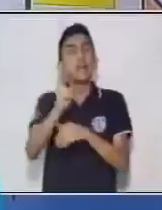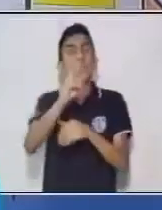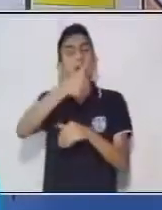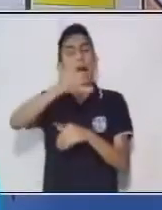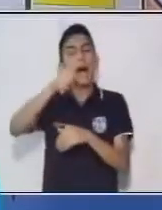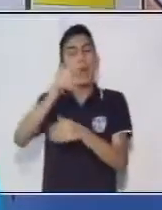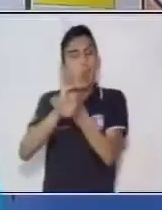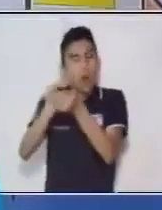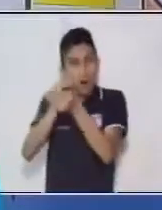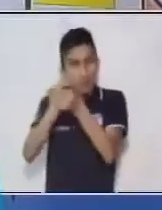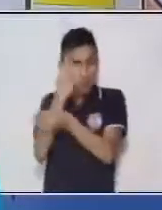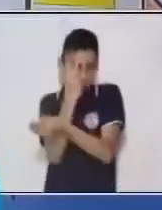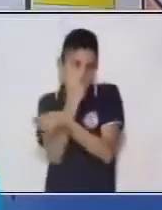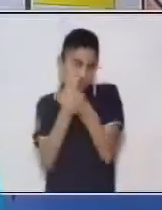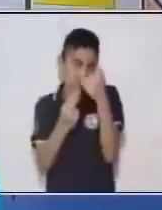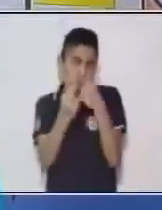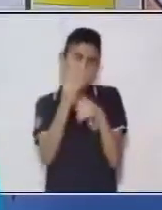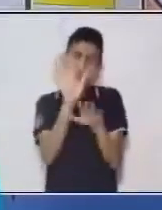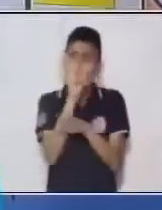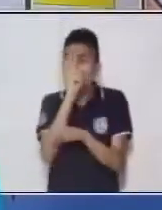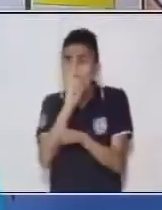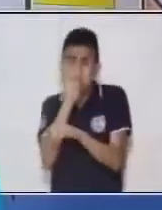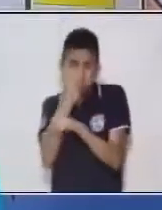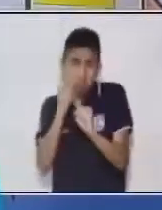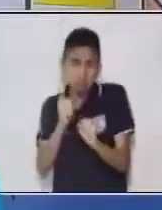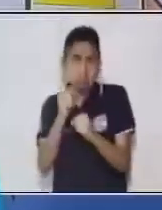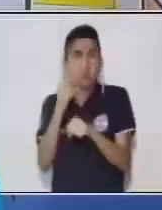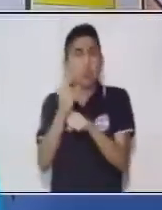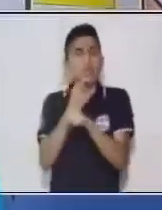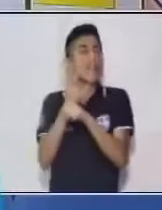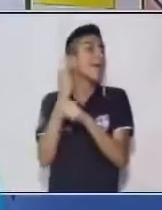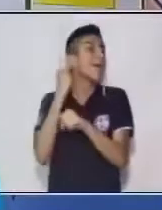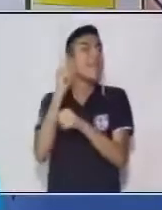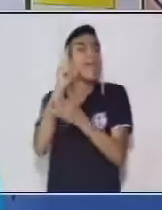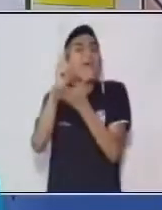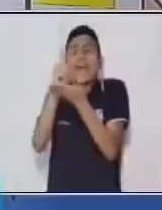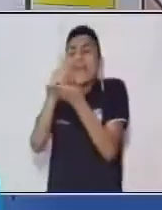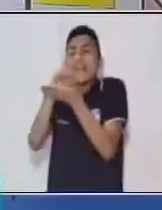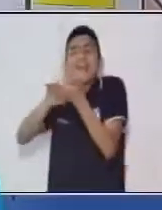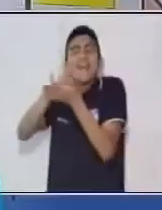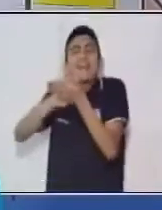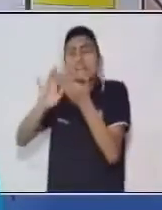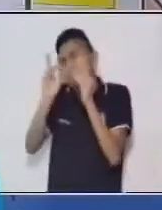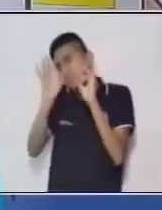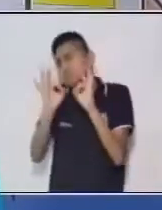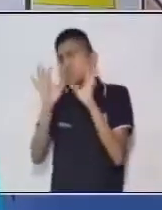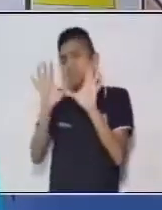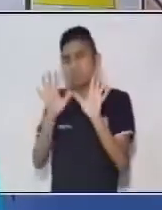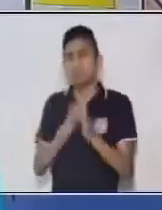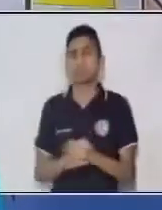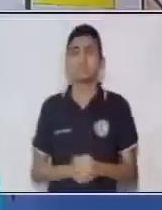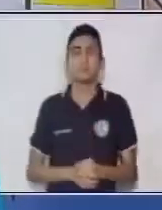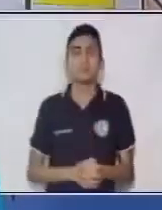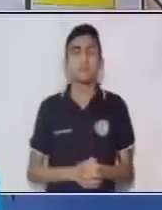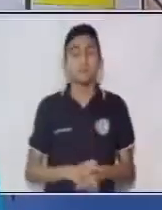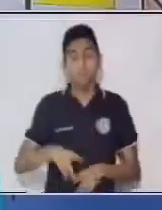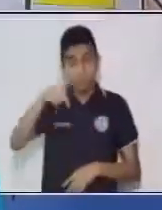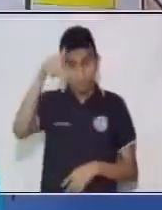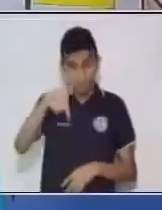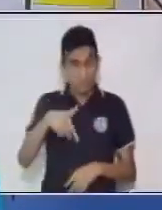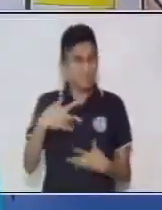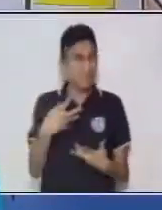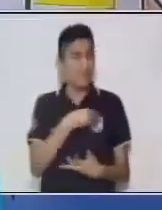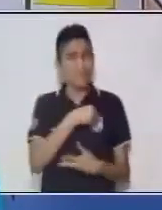agua y con jabón o que las desinfectes con algún gel que contenga alcohol. En esta oportunidad